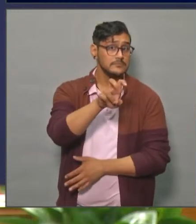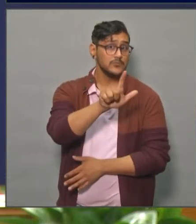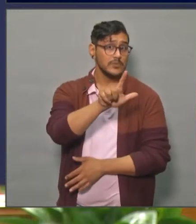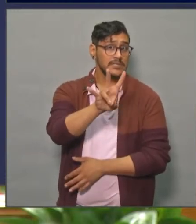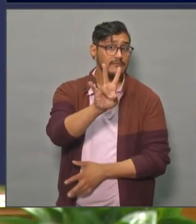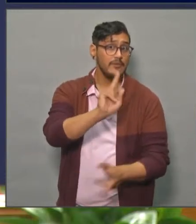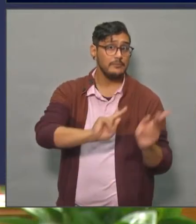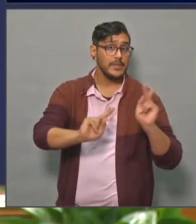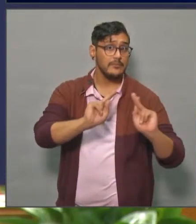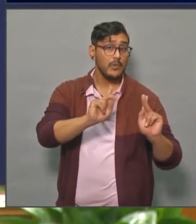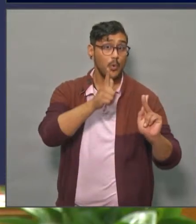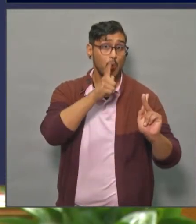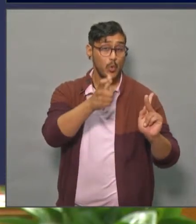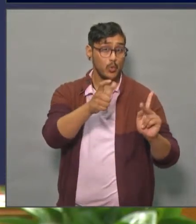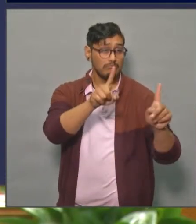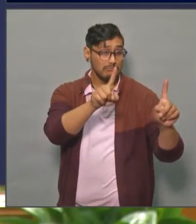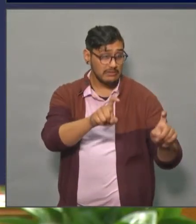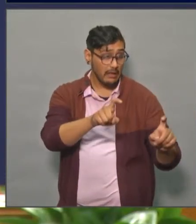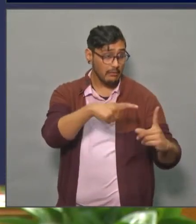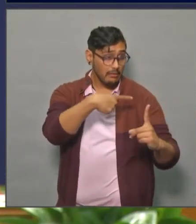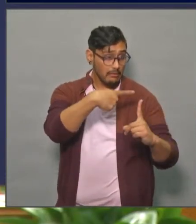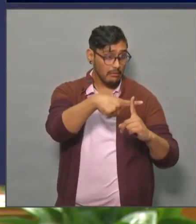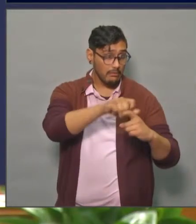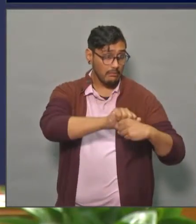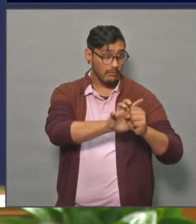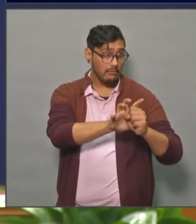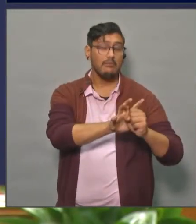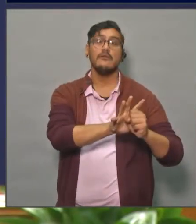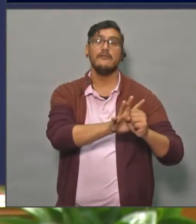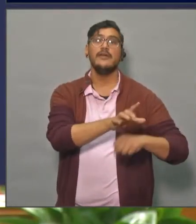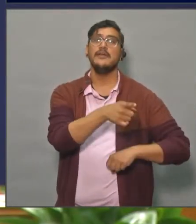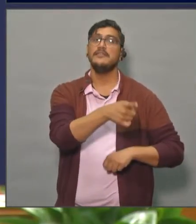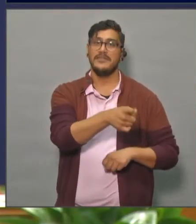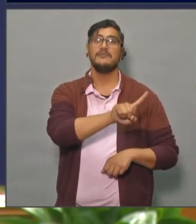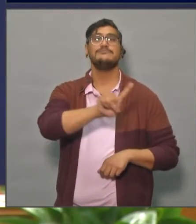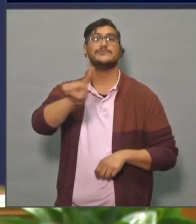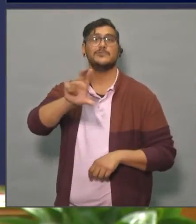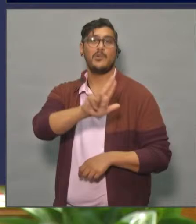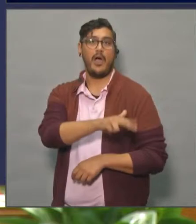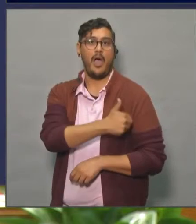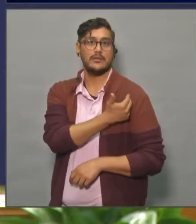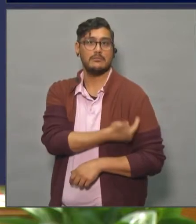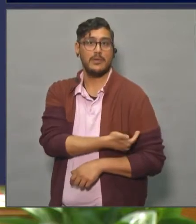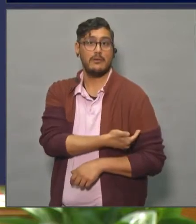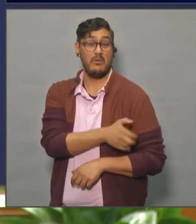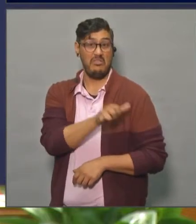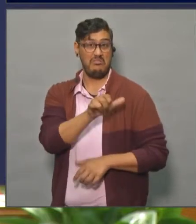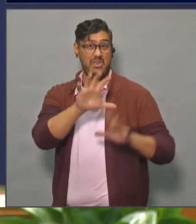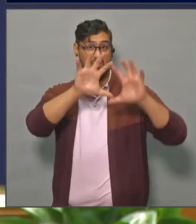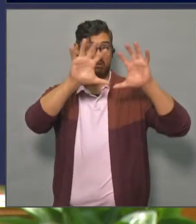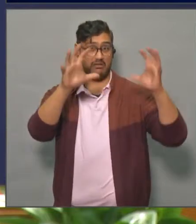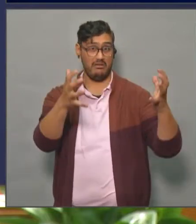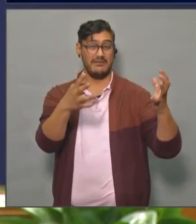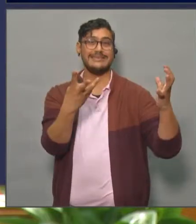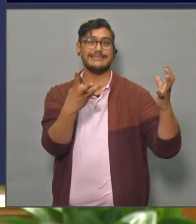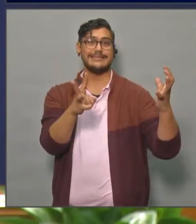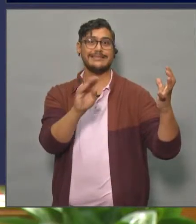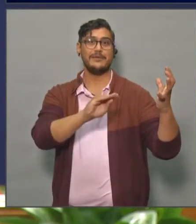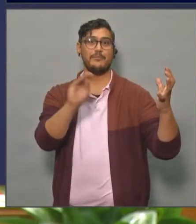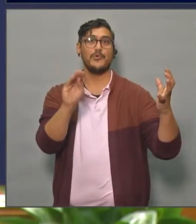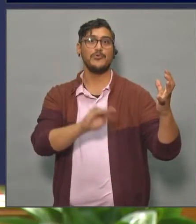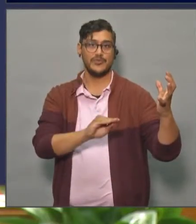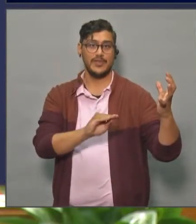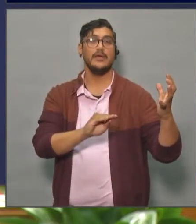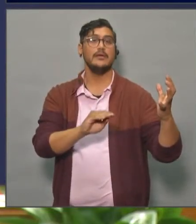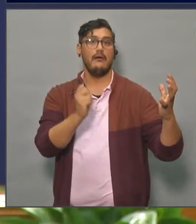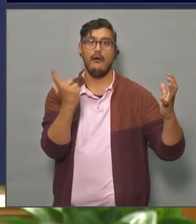5,727 personas que dieron positivo fueron en algún momento hospitalizados. Esto representa 16%